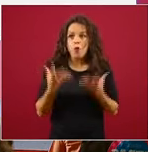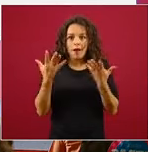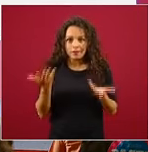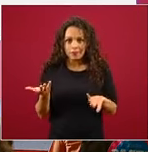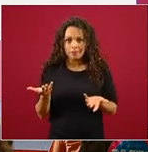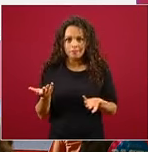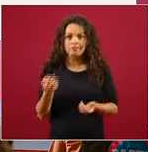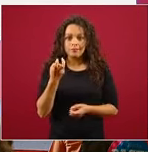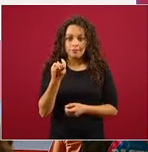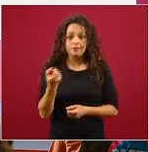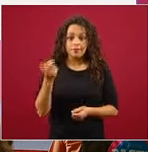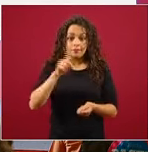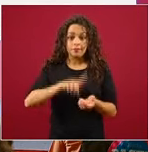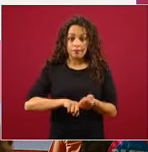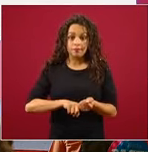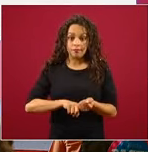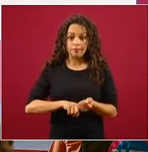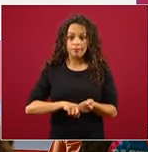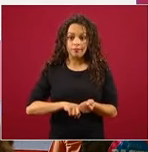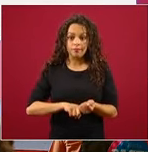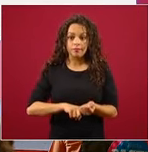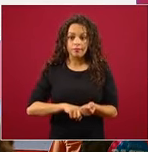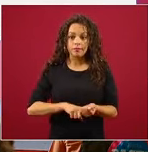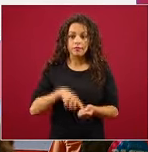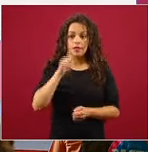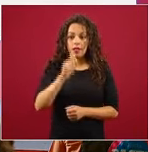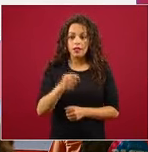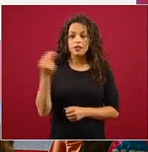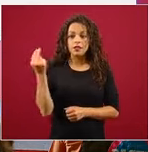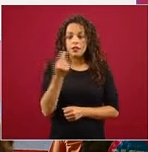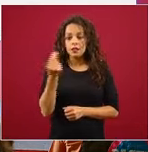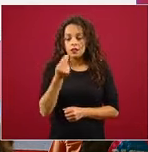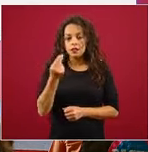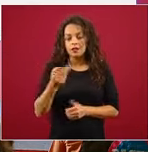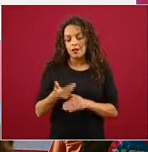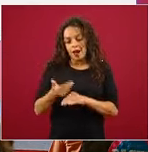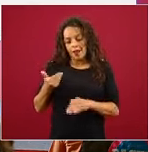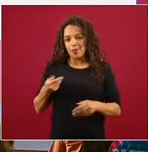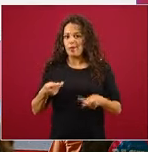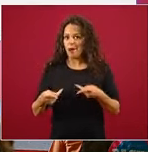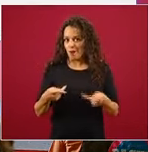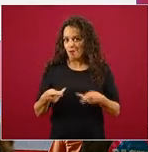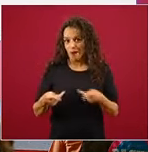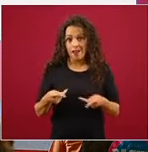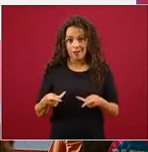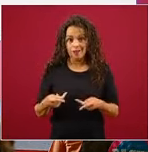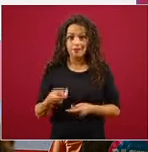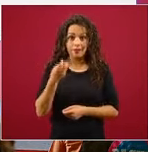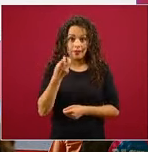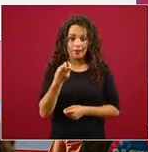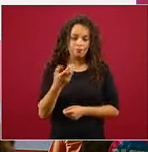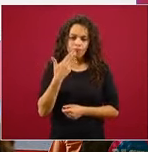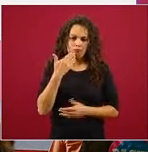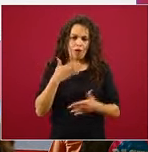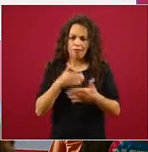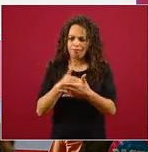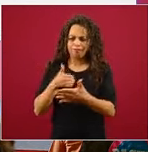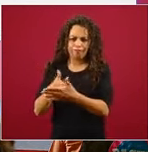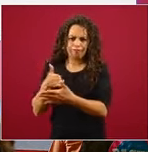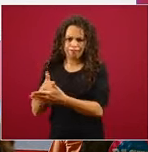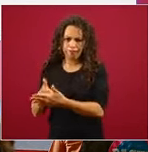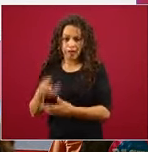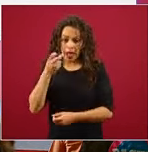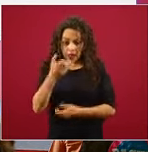la planificación familiar o la anticoncepción. Y para ello, reiterar que estos